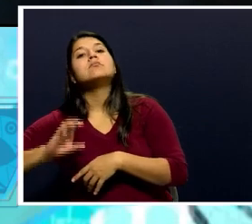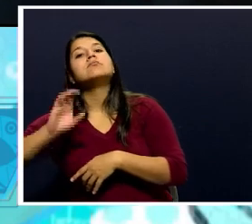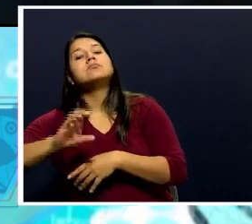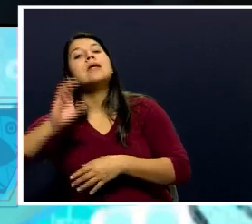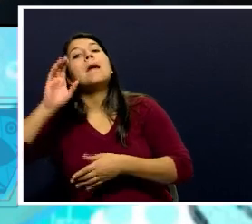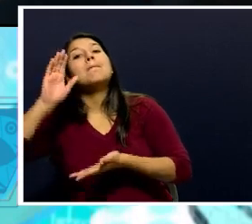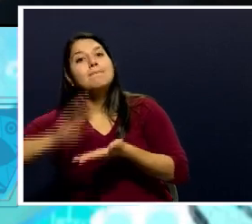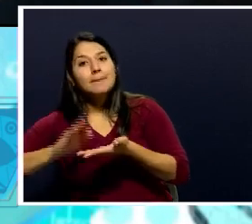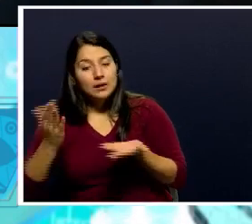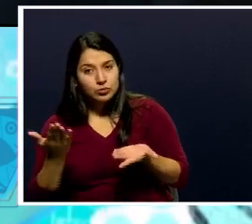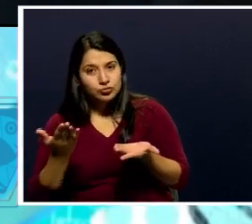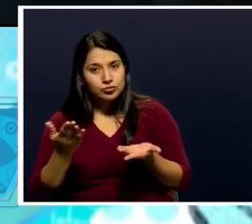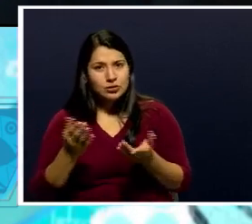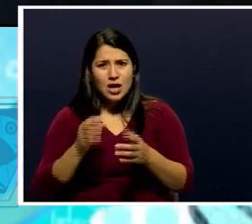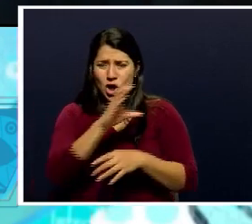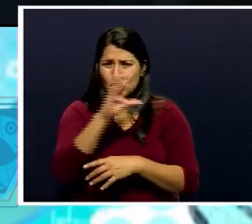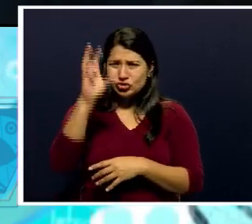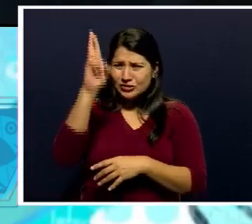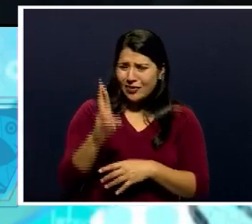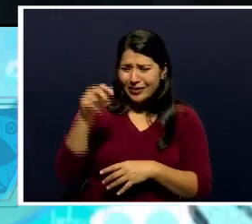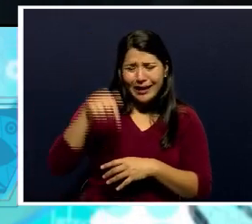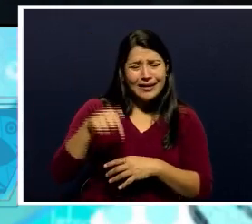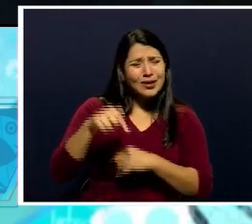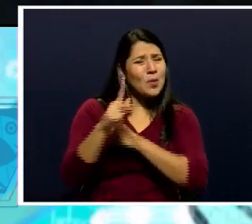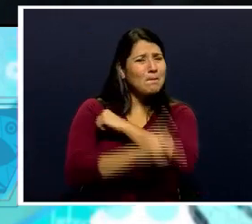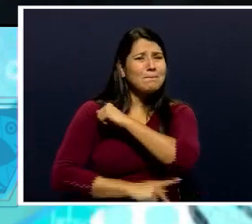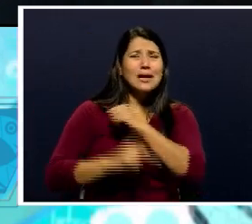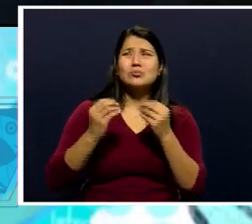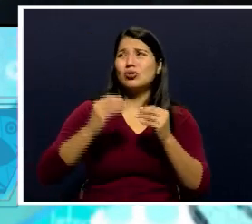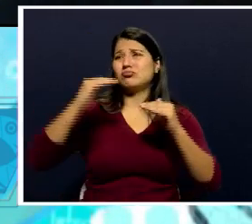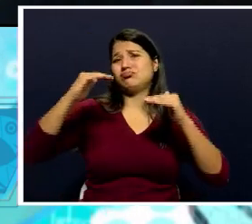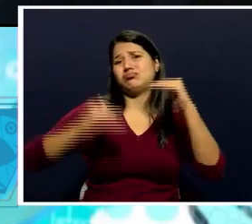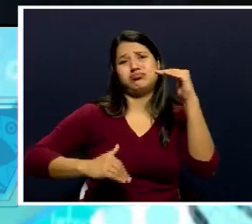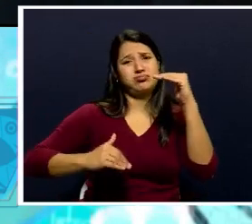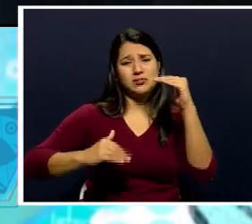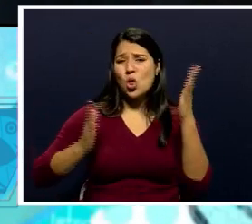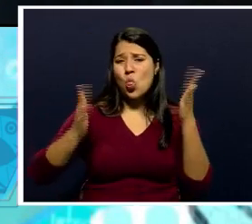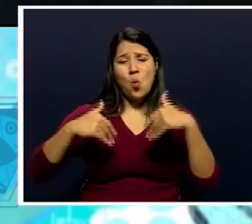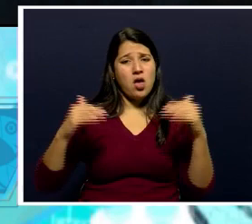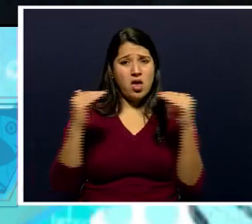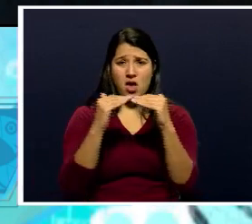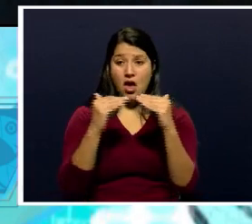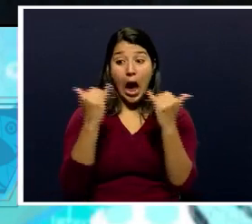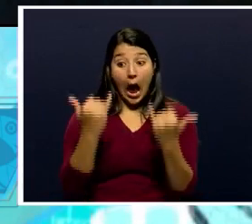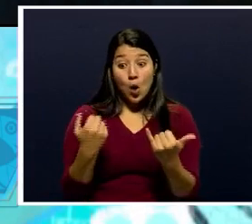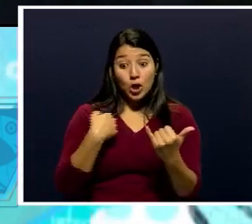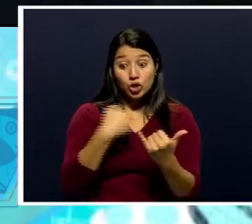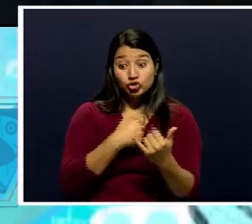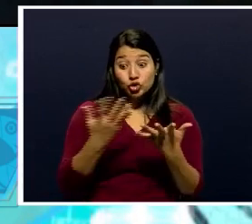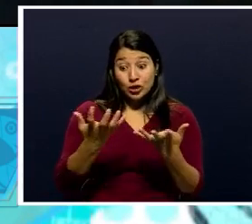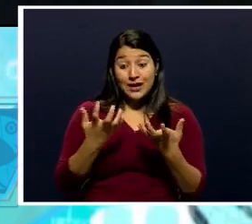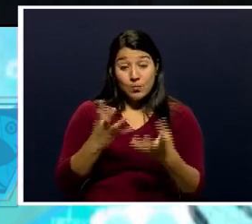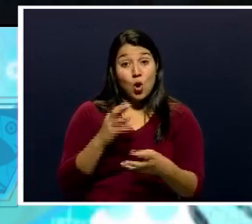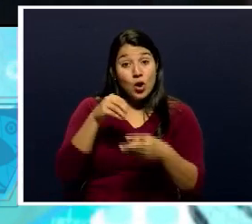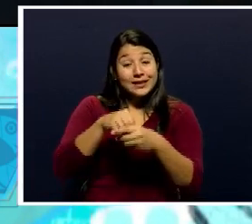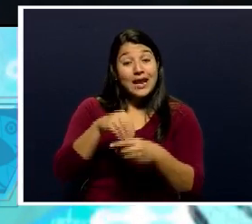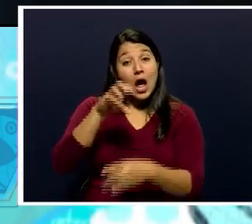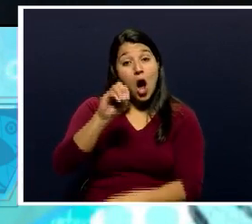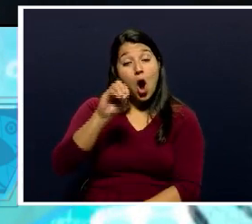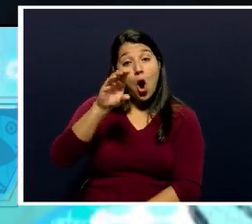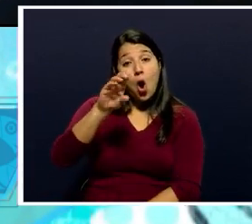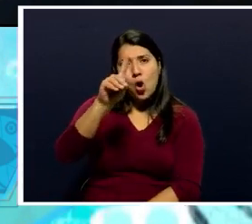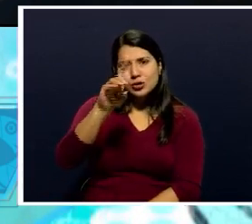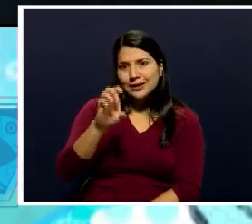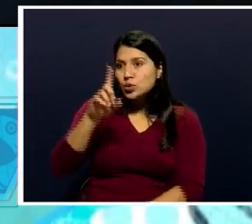creo que esto nos debería alertar. No podemos estar, ahora que vamos a entrar a la OCDE, no podemos estar entre los países